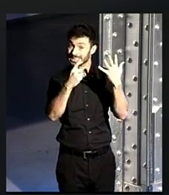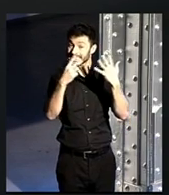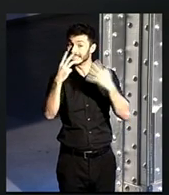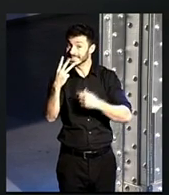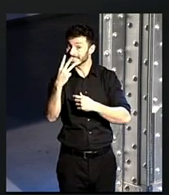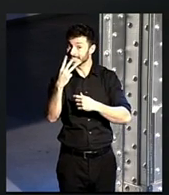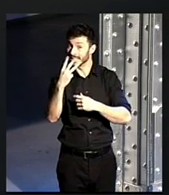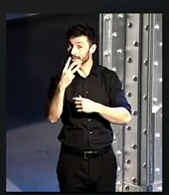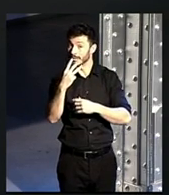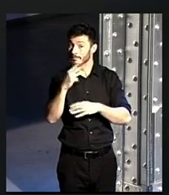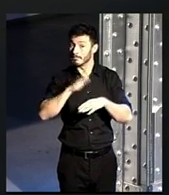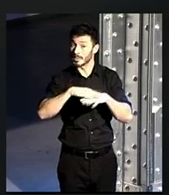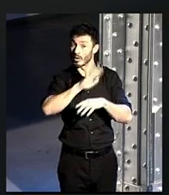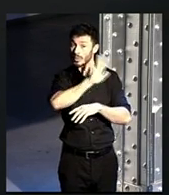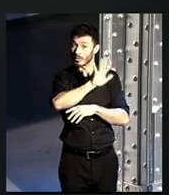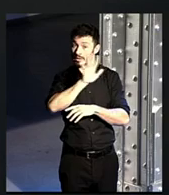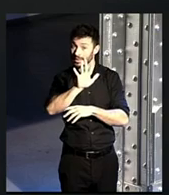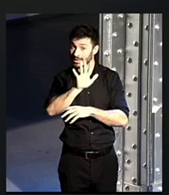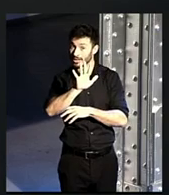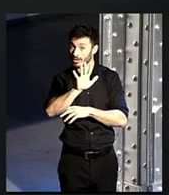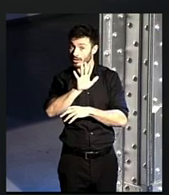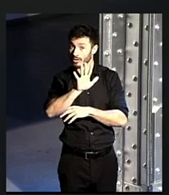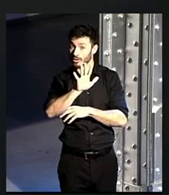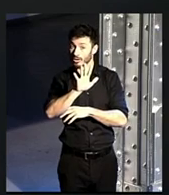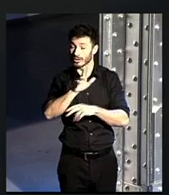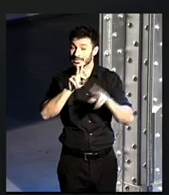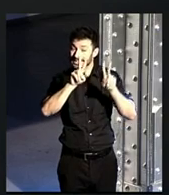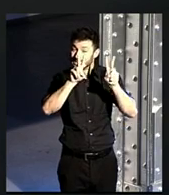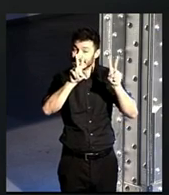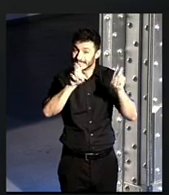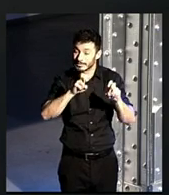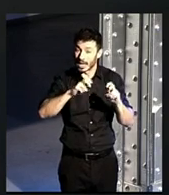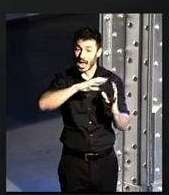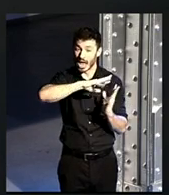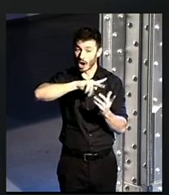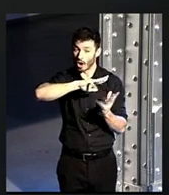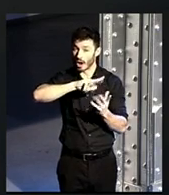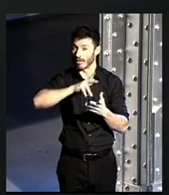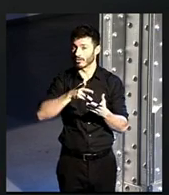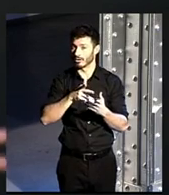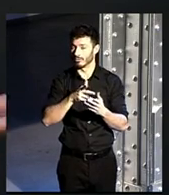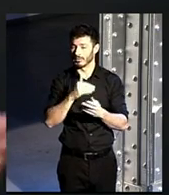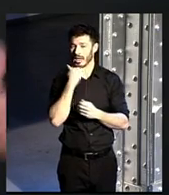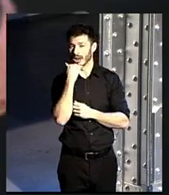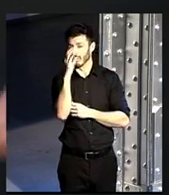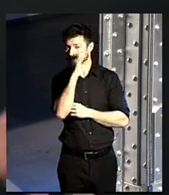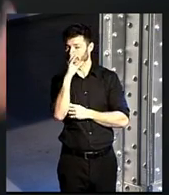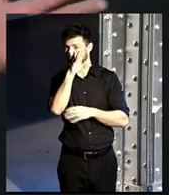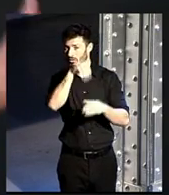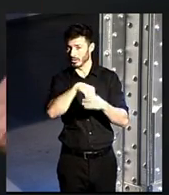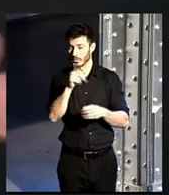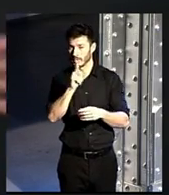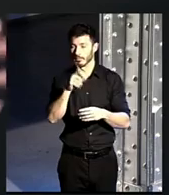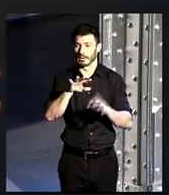menos 55 son solamente geográficas. No tienen nada de científico. Científicos hay de la Tierra a la